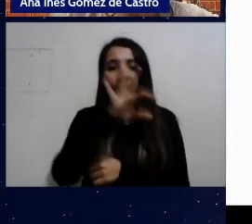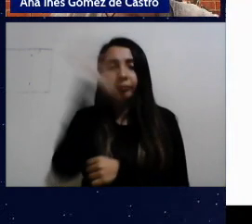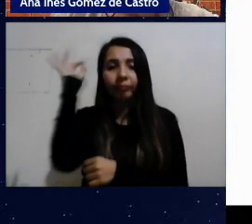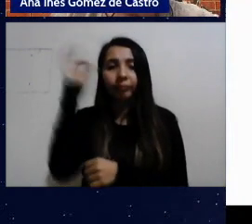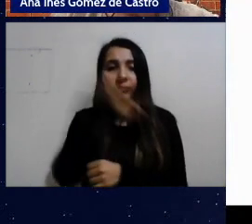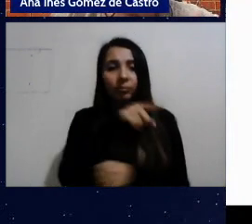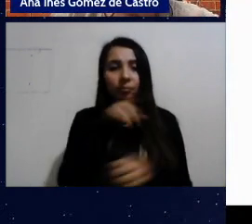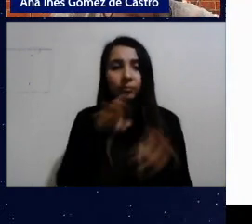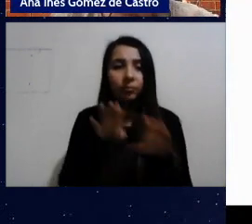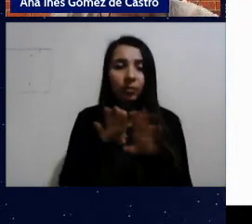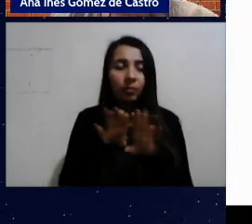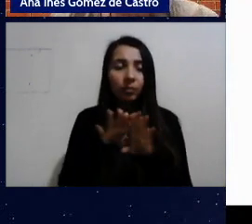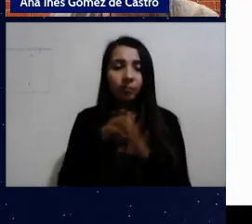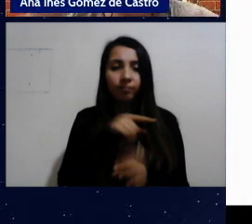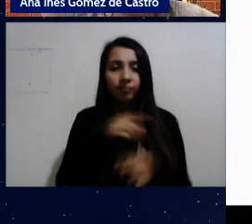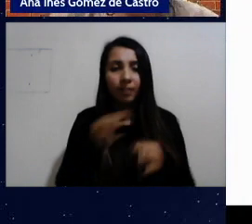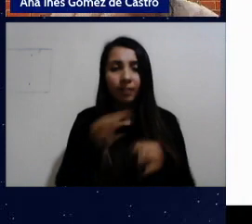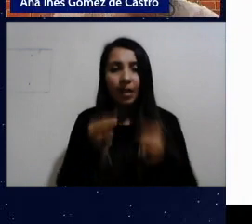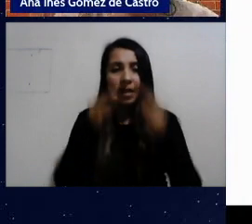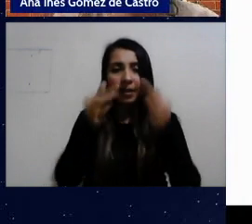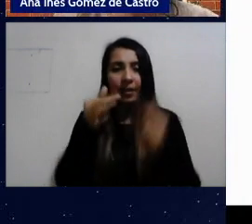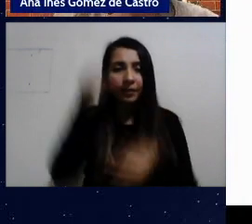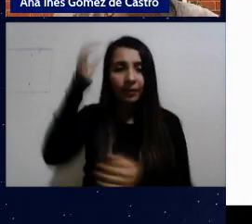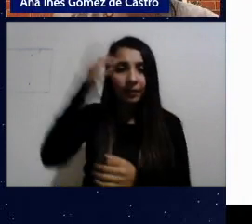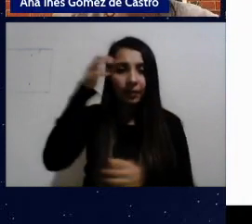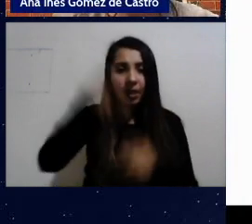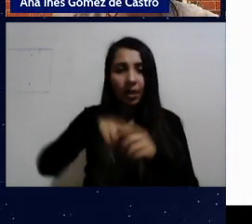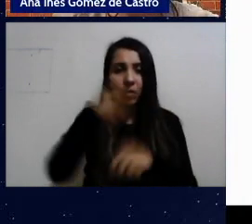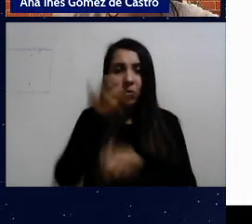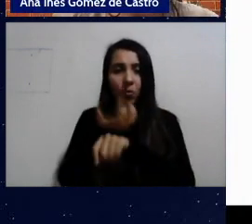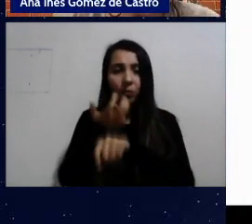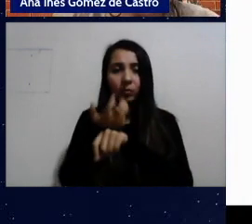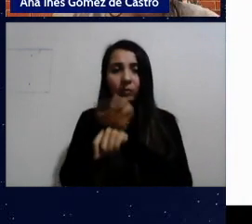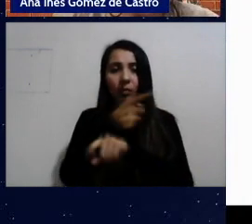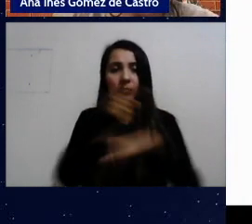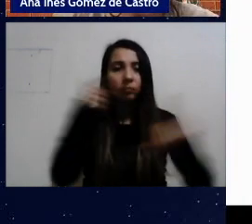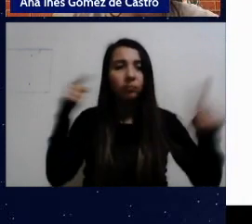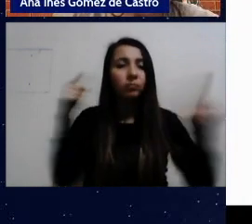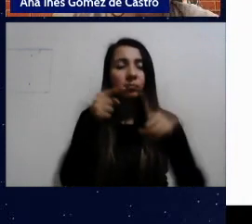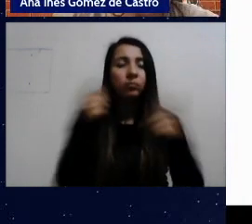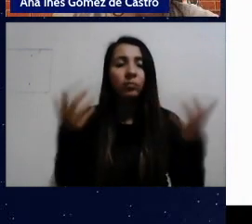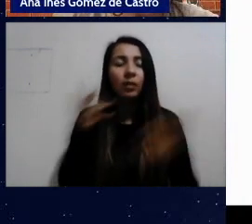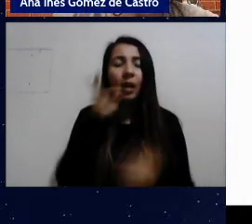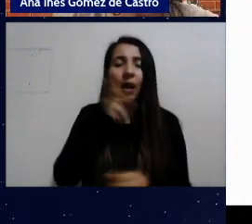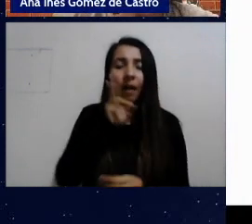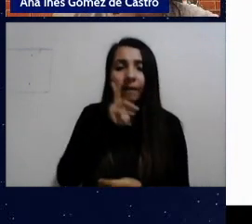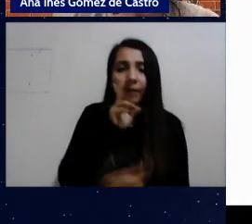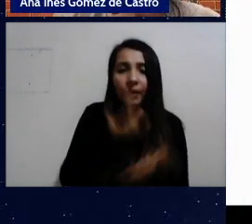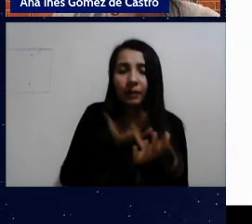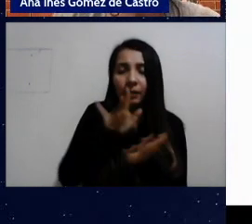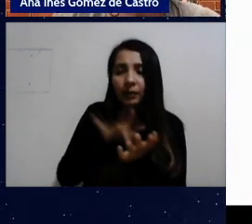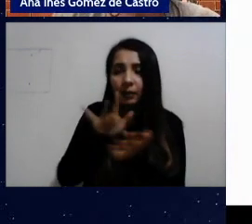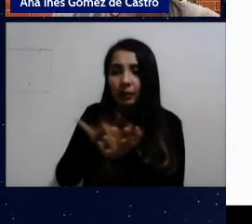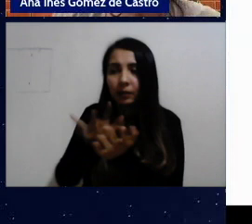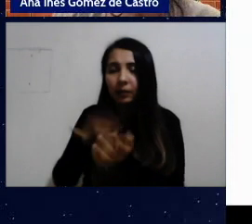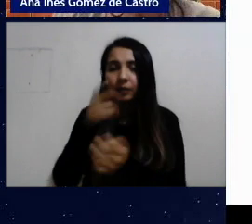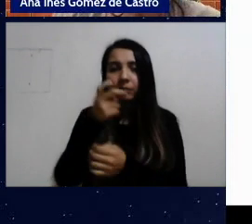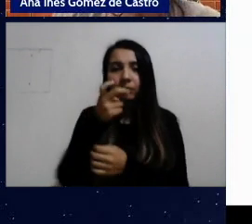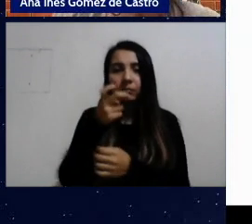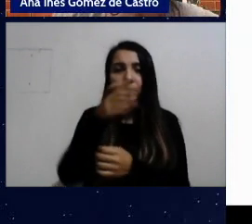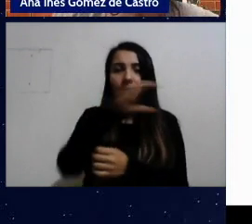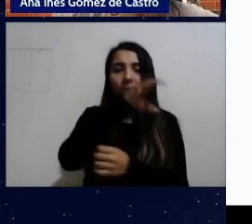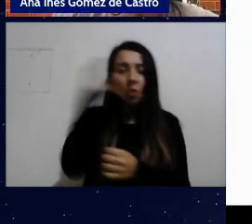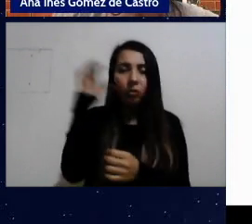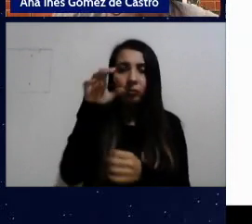Academia de Ciencias de Estados Unidos, tiene como objetivo intentar obtener esos datos, intentar obtener esas imágenes, pero estos son